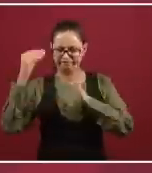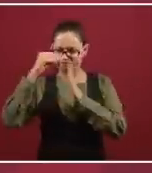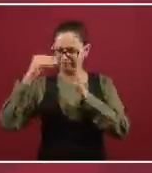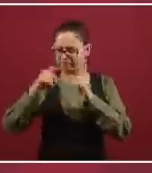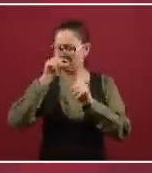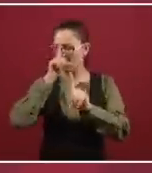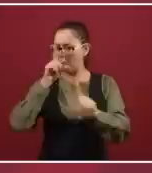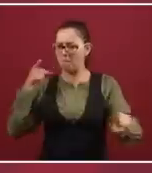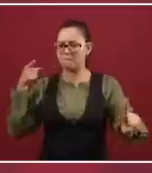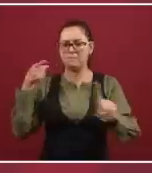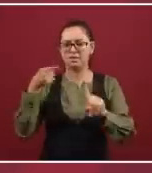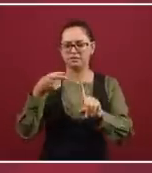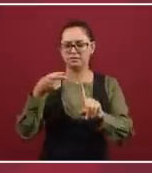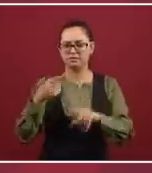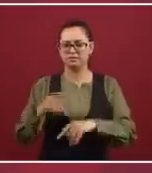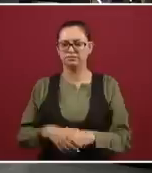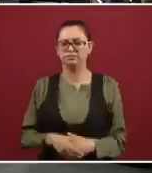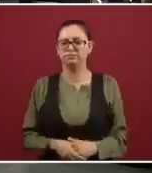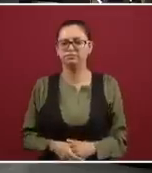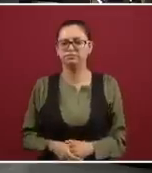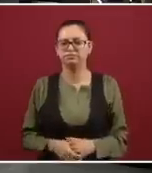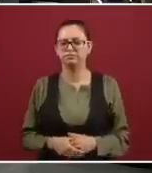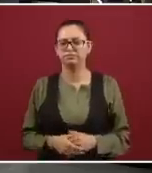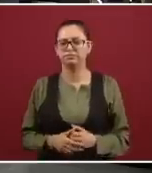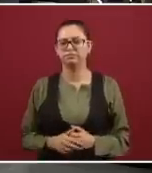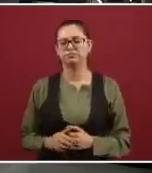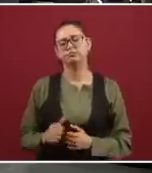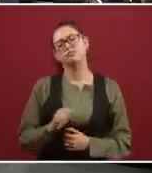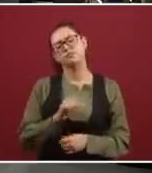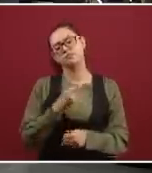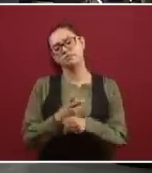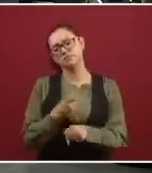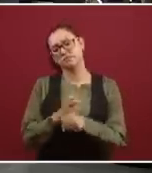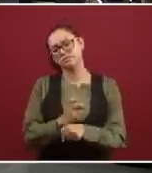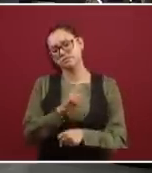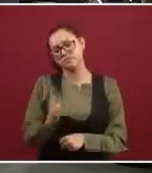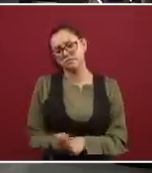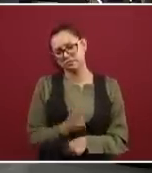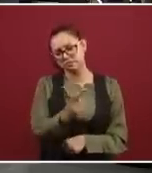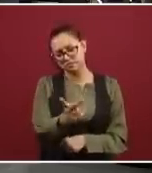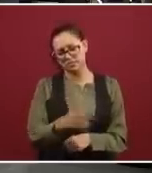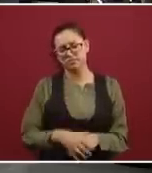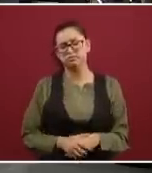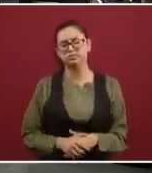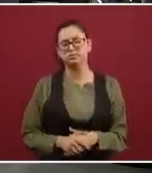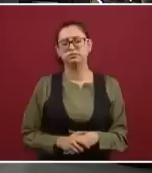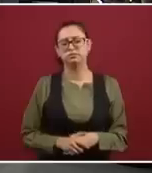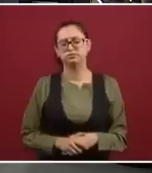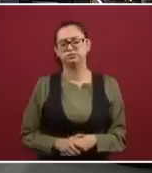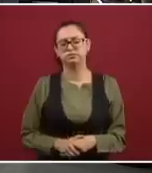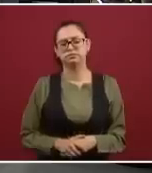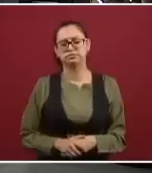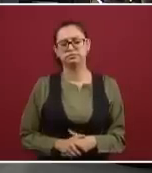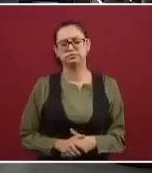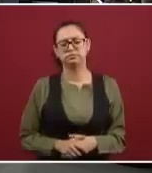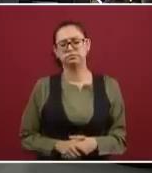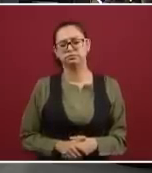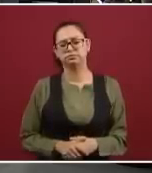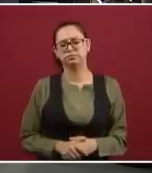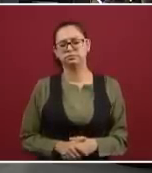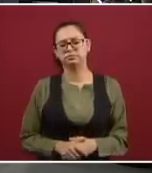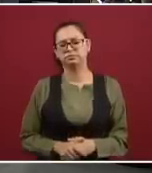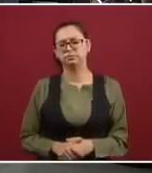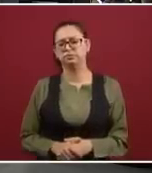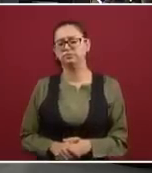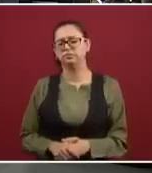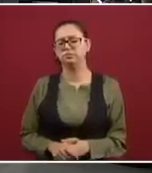buscando acerca de tu pregunta. Y una segunda pregunta, presidente, si me lo permite. La gente que vive en las en